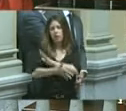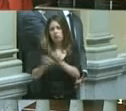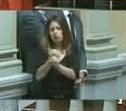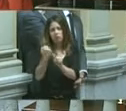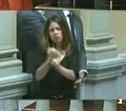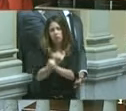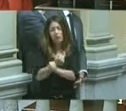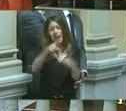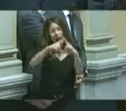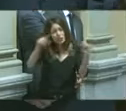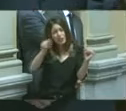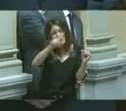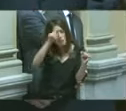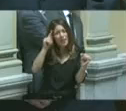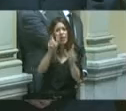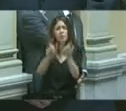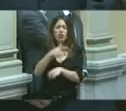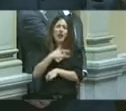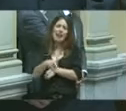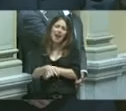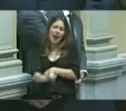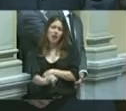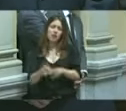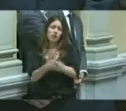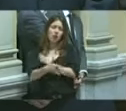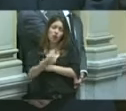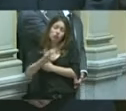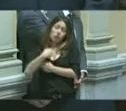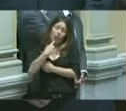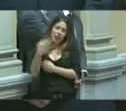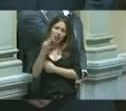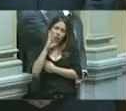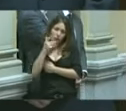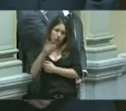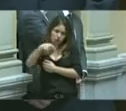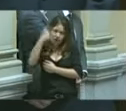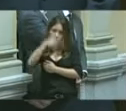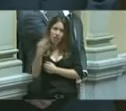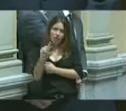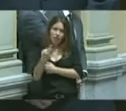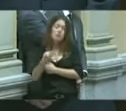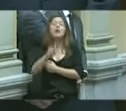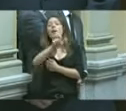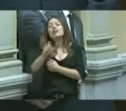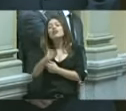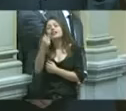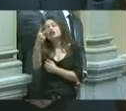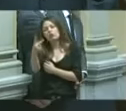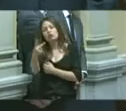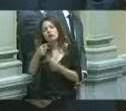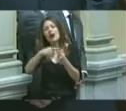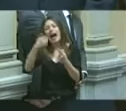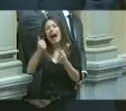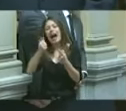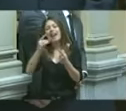tiene allí gente que la quiere mucho y bien, y es bueno que esto también se sepa. Permítame que cite a dos personas, Adriana Lastra